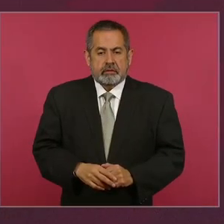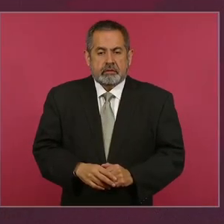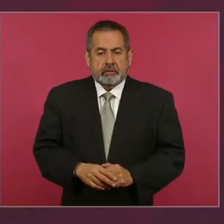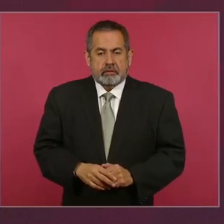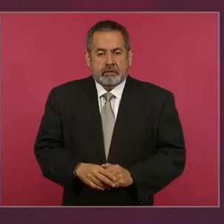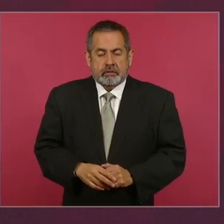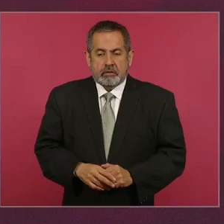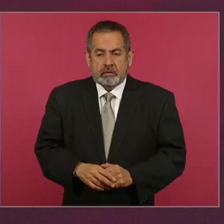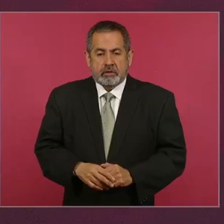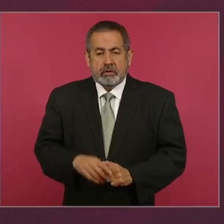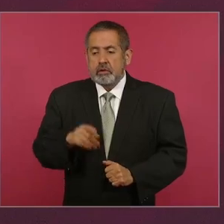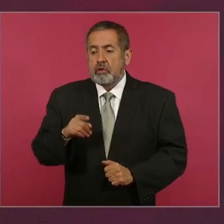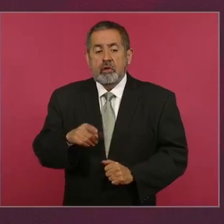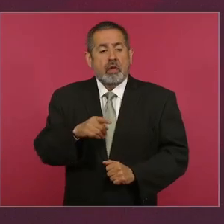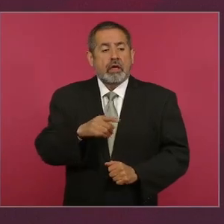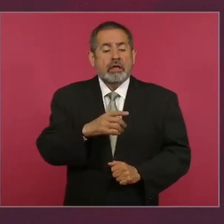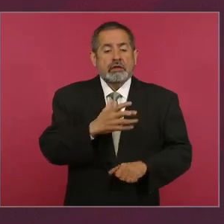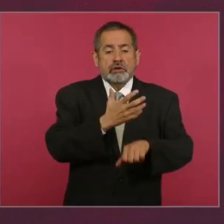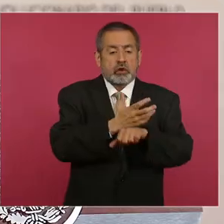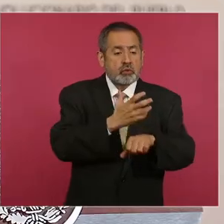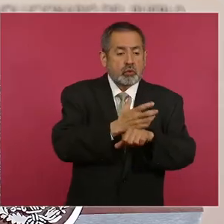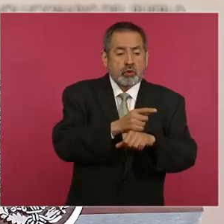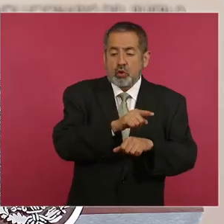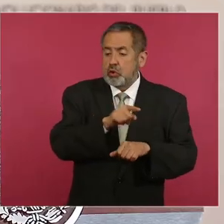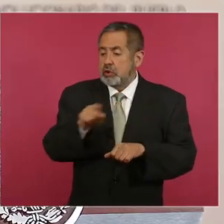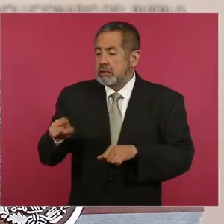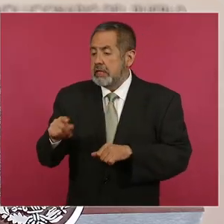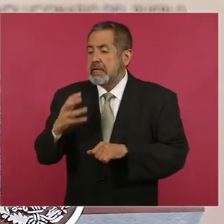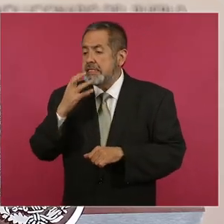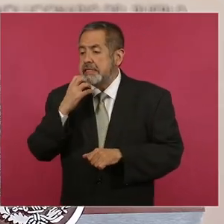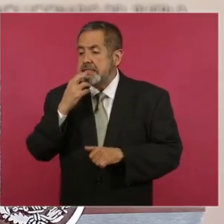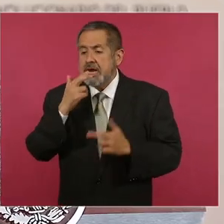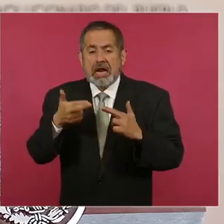muy buena relación con Israel,